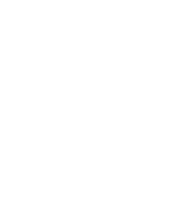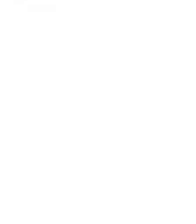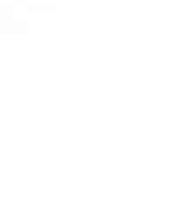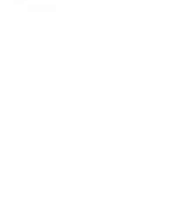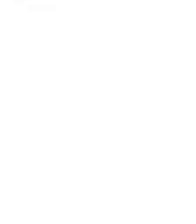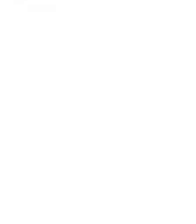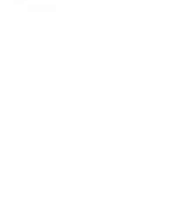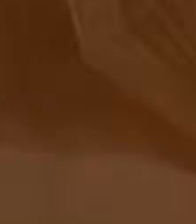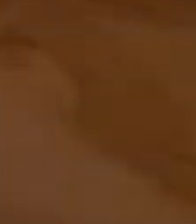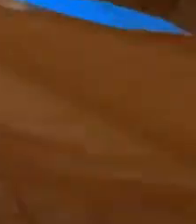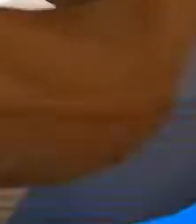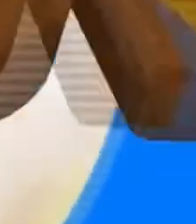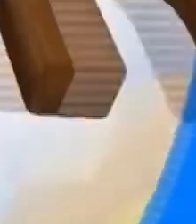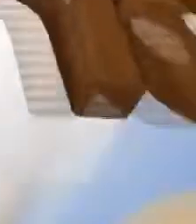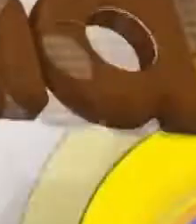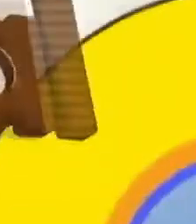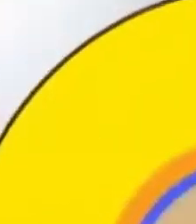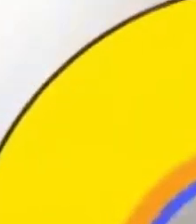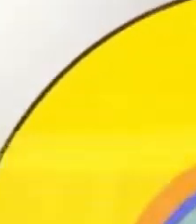Consúltelo aquí, Banco Popular.